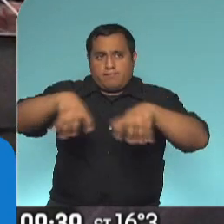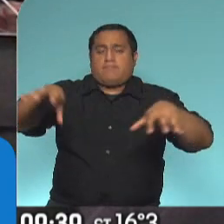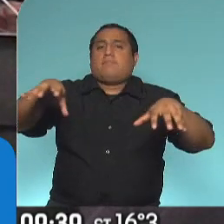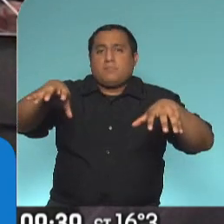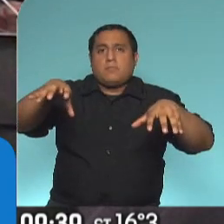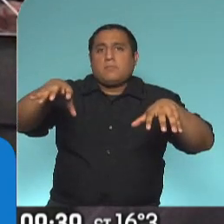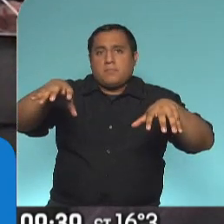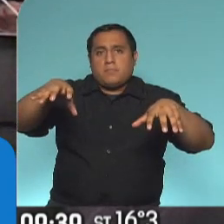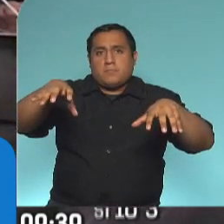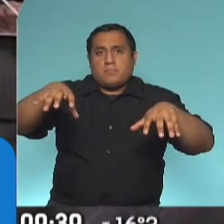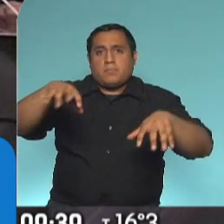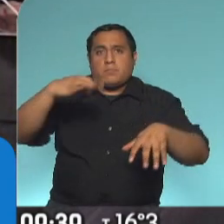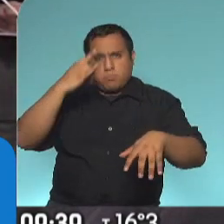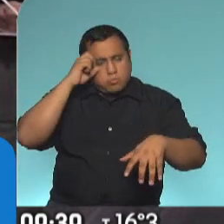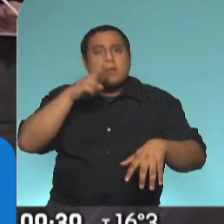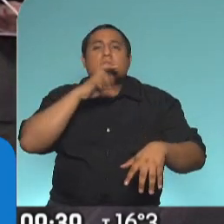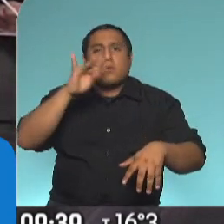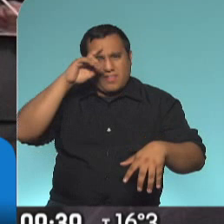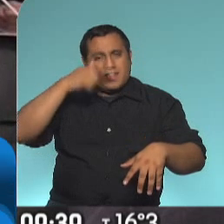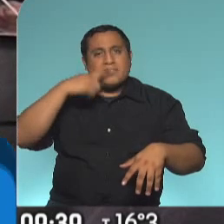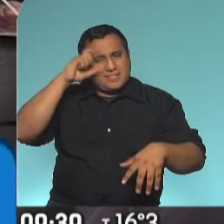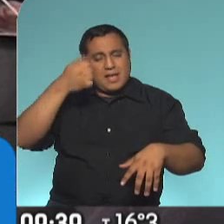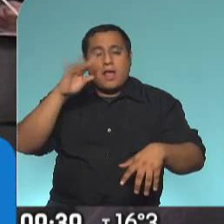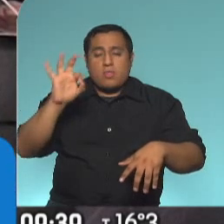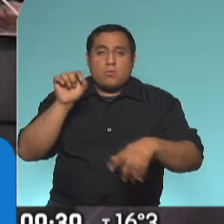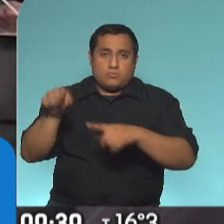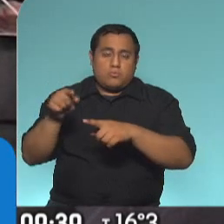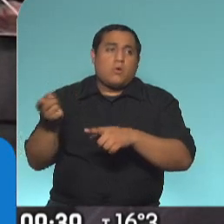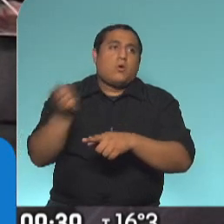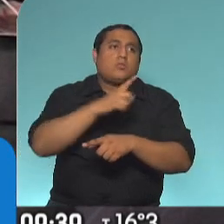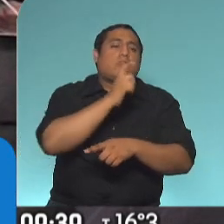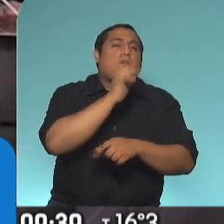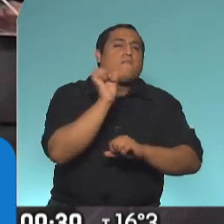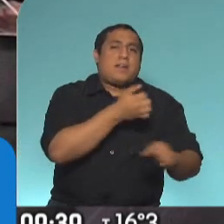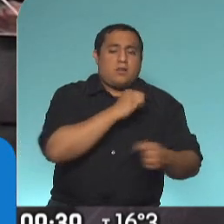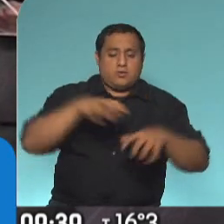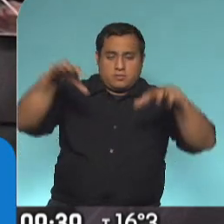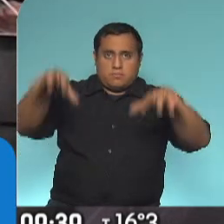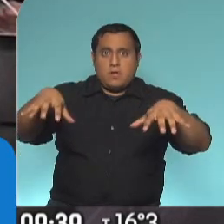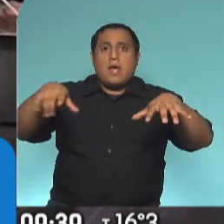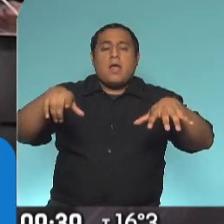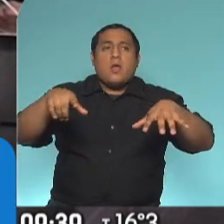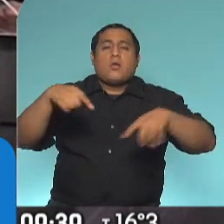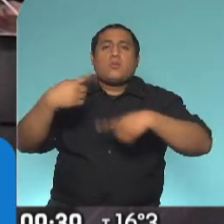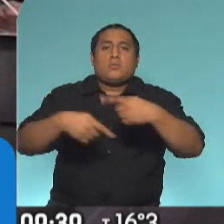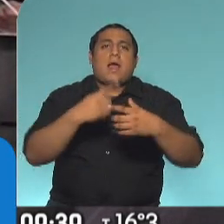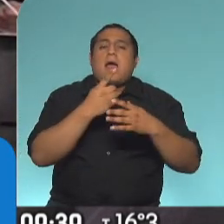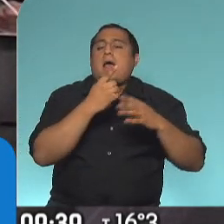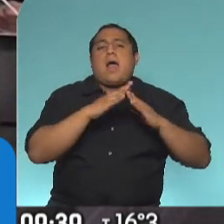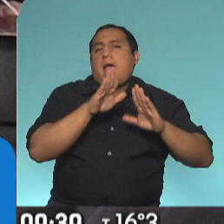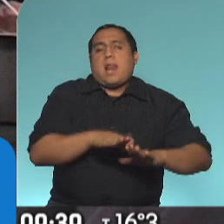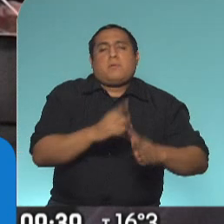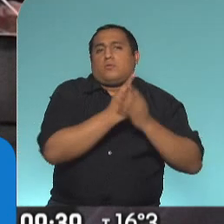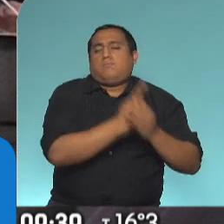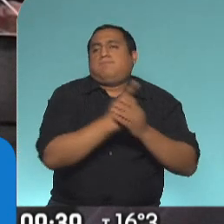son Puerto Deseado en Santa Cruz y Bariloche en Río Negro, que continúan en aislamiento social preventivo y obligatorio, intensificando